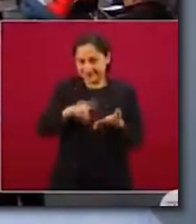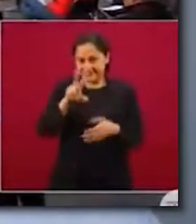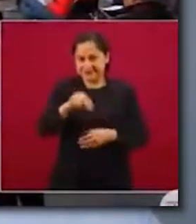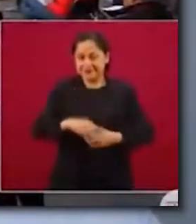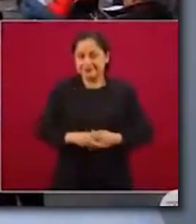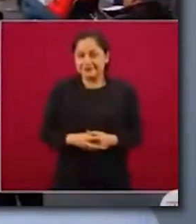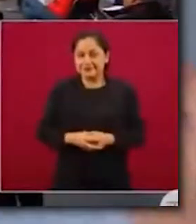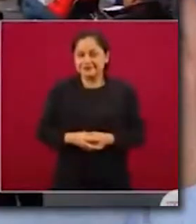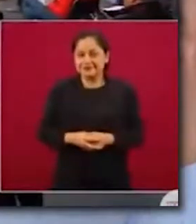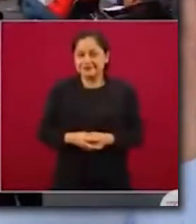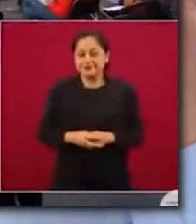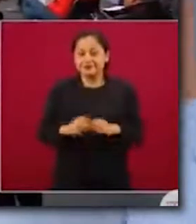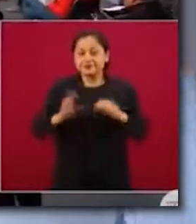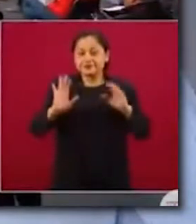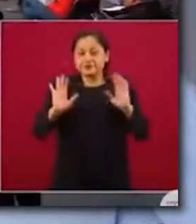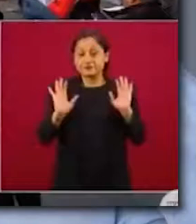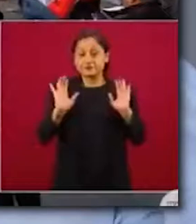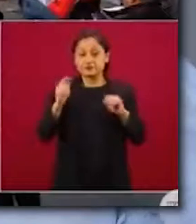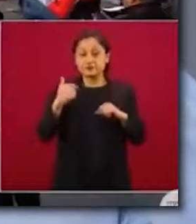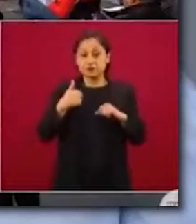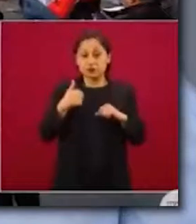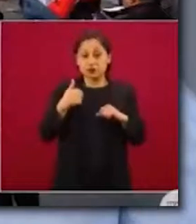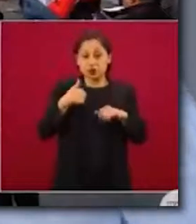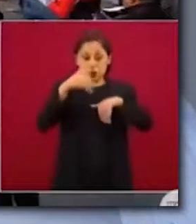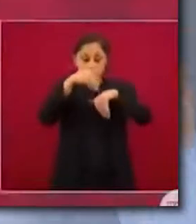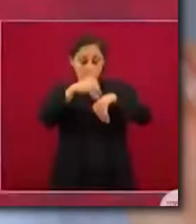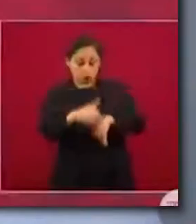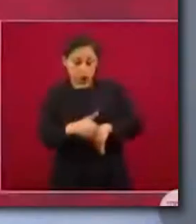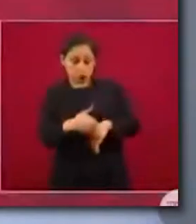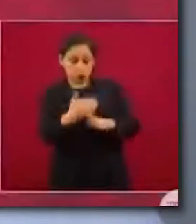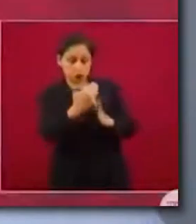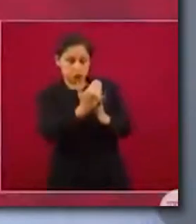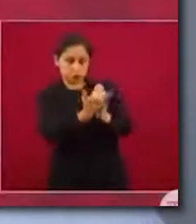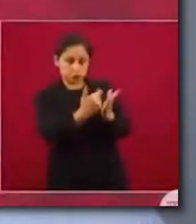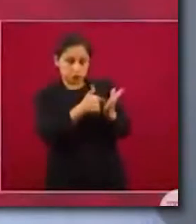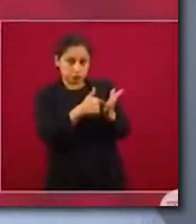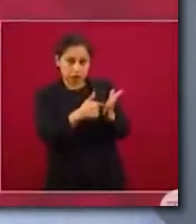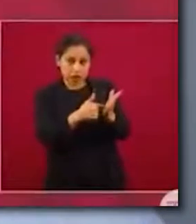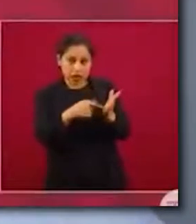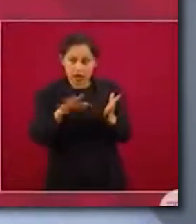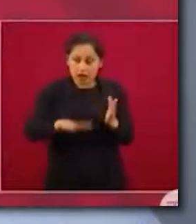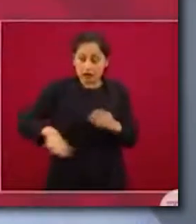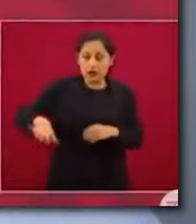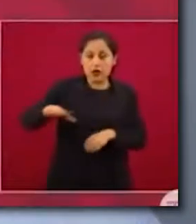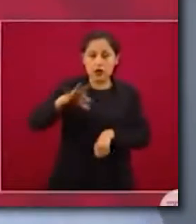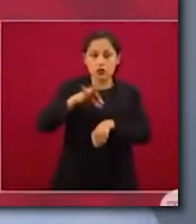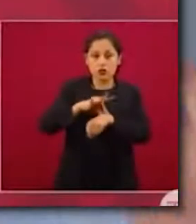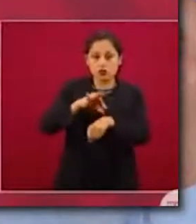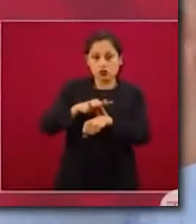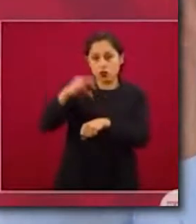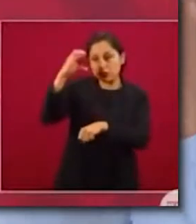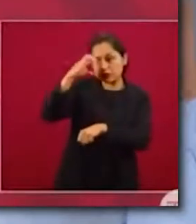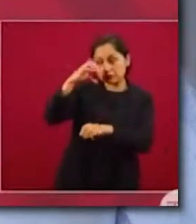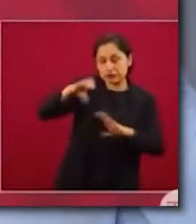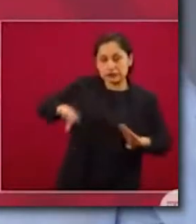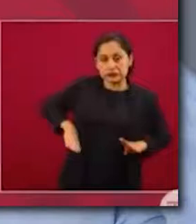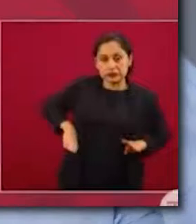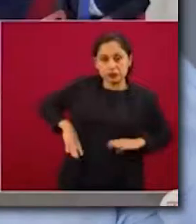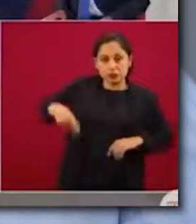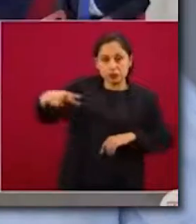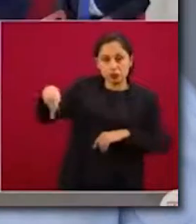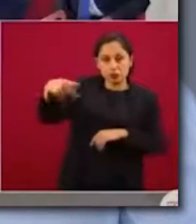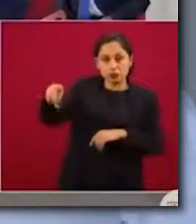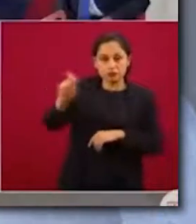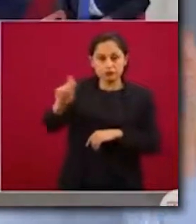Yo sigo las recomendaciones de los médicos, de los científicos.